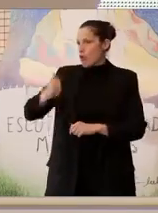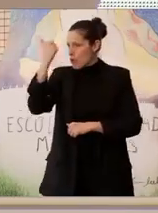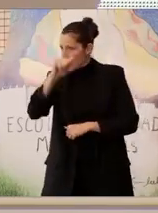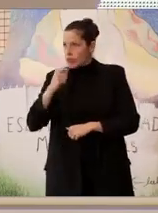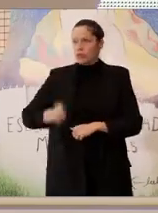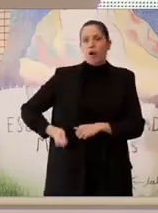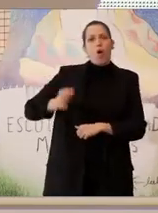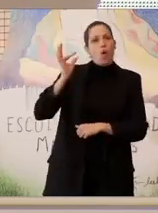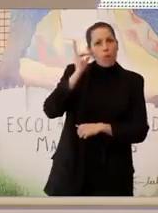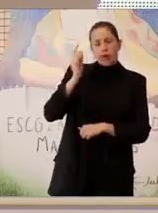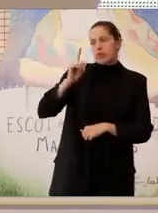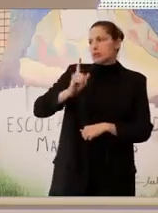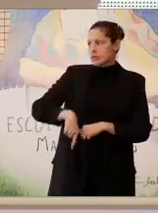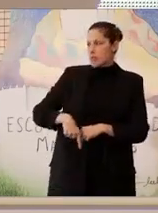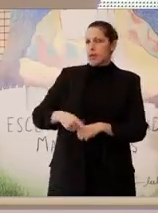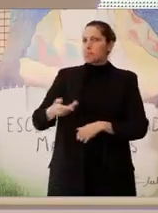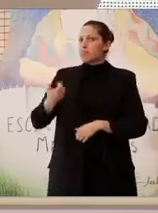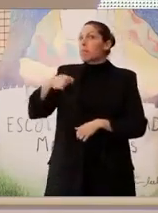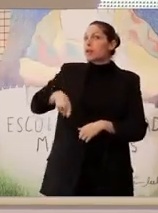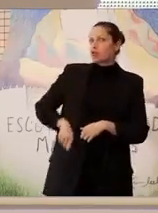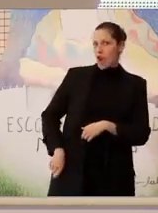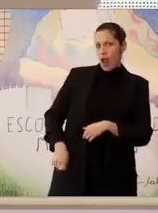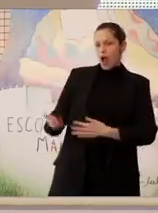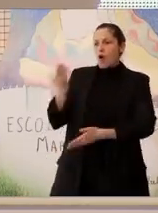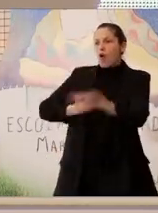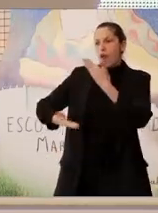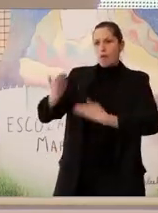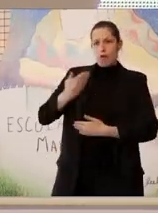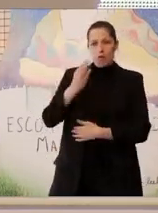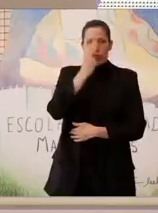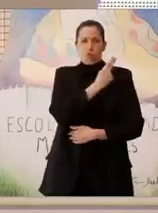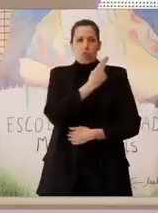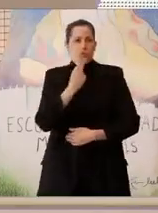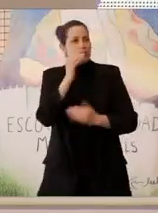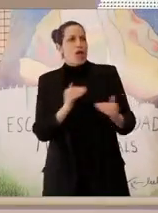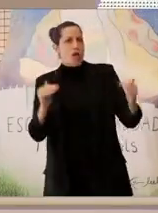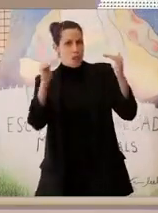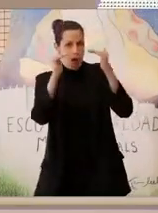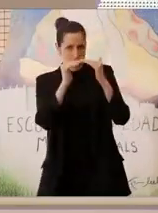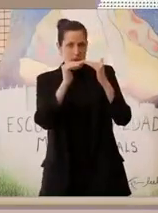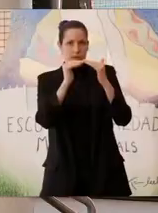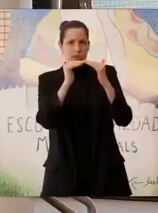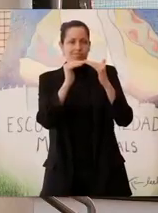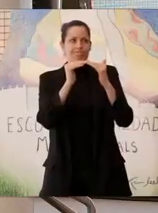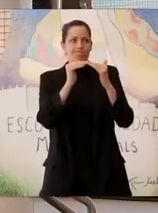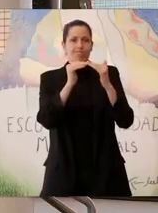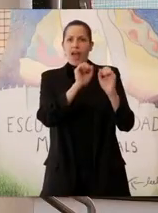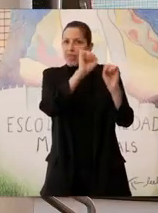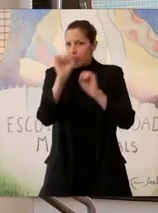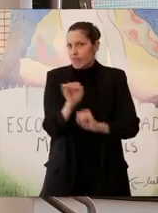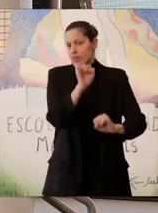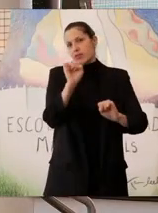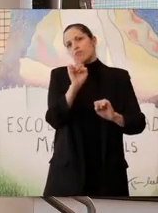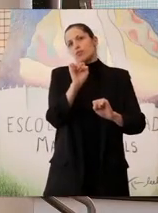personal colaborador con la Administración de Justicia comprometido en igualdad. No somos una asociación judicial como tal, no defendemos derechos